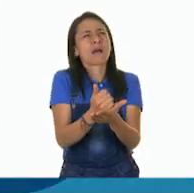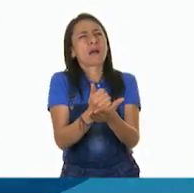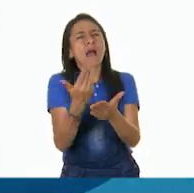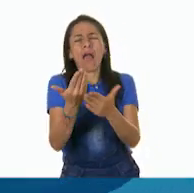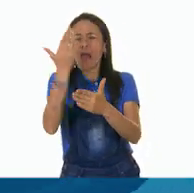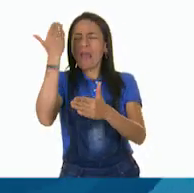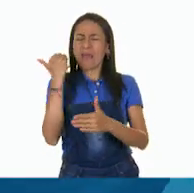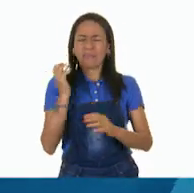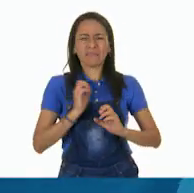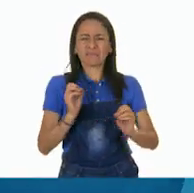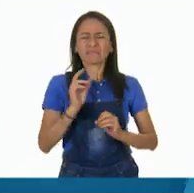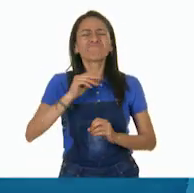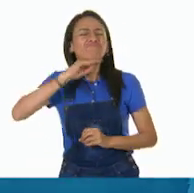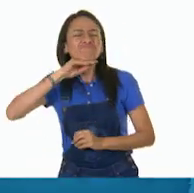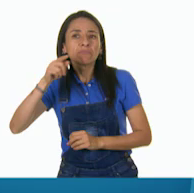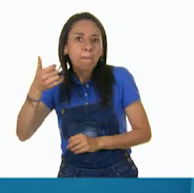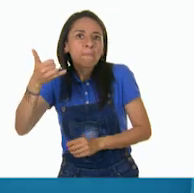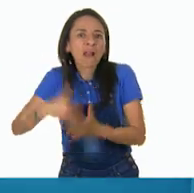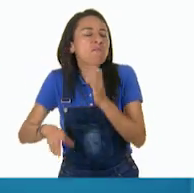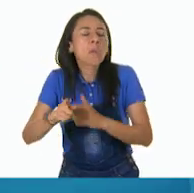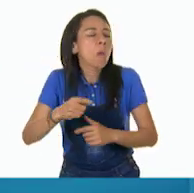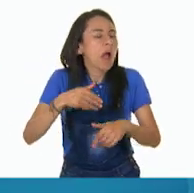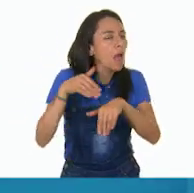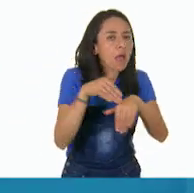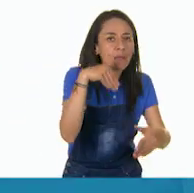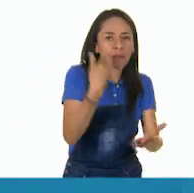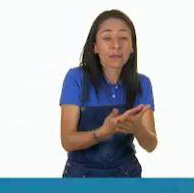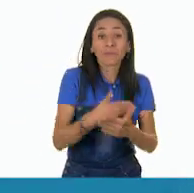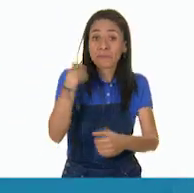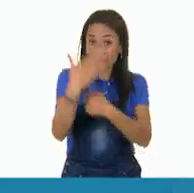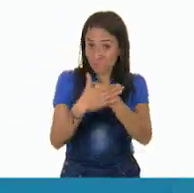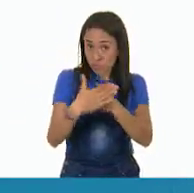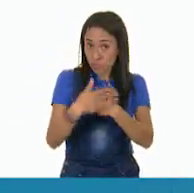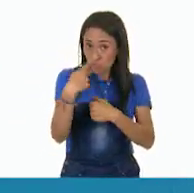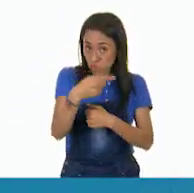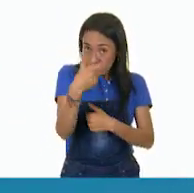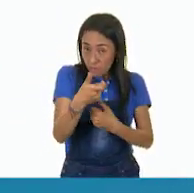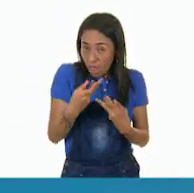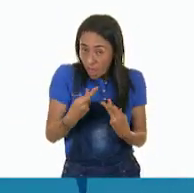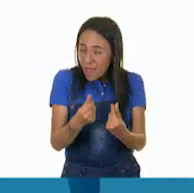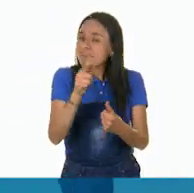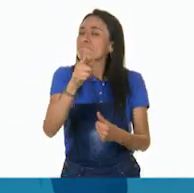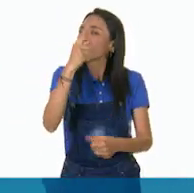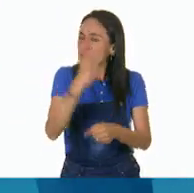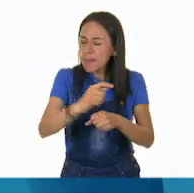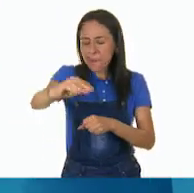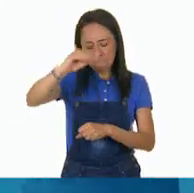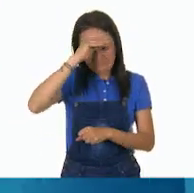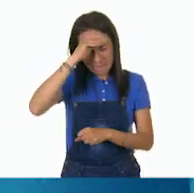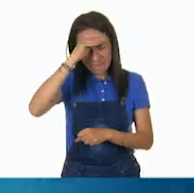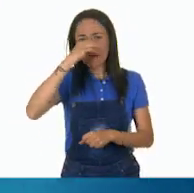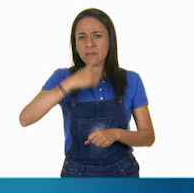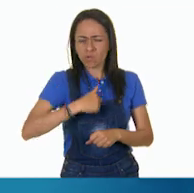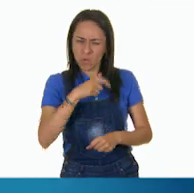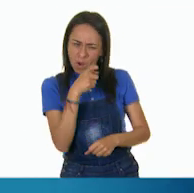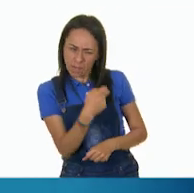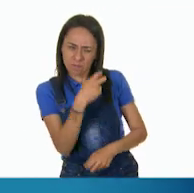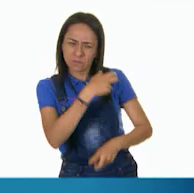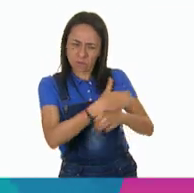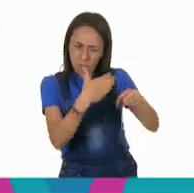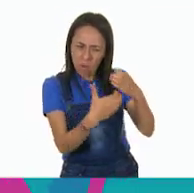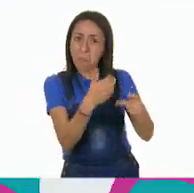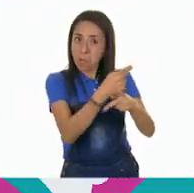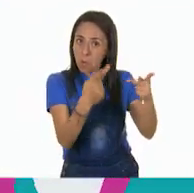hasta más baratas la próxima vez que vayáis a gastar tu dinero piensa compras porque es un buen producto o porque has visto en su marca